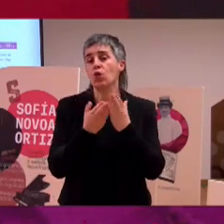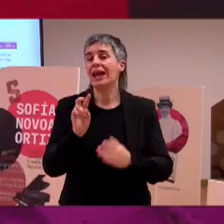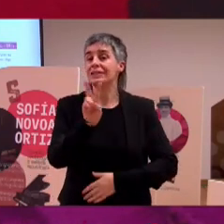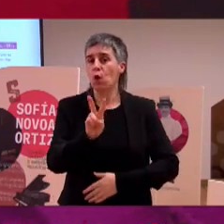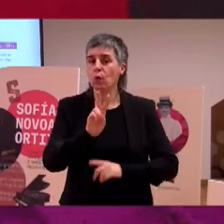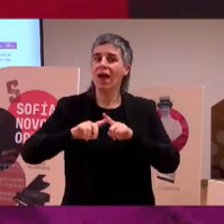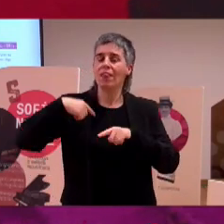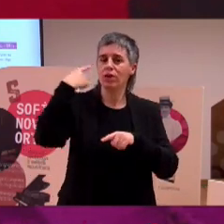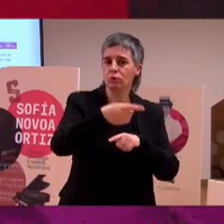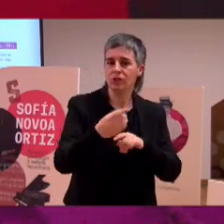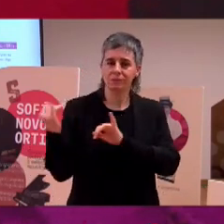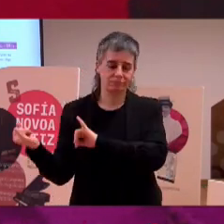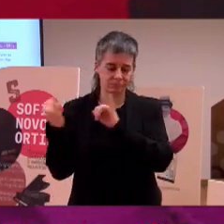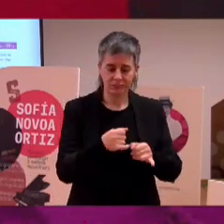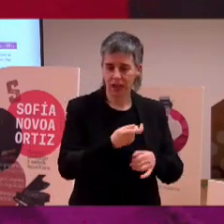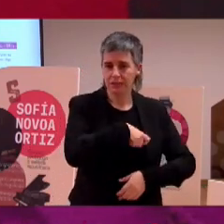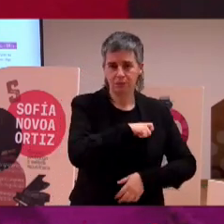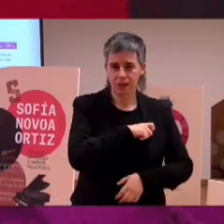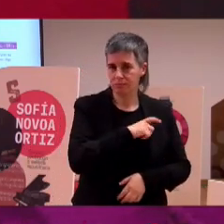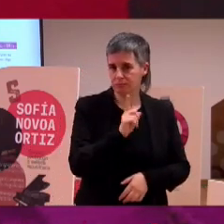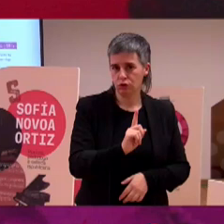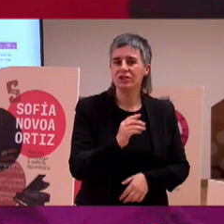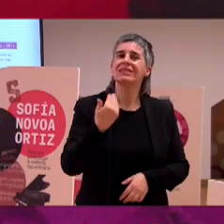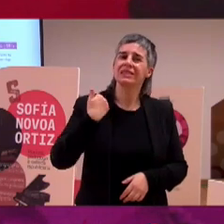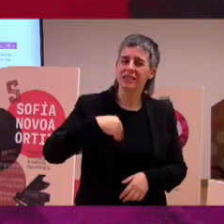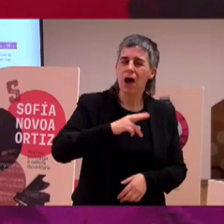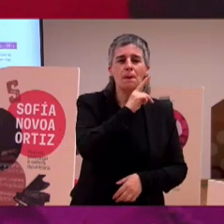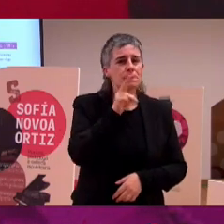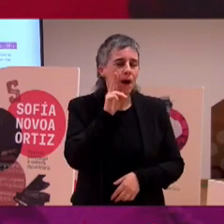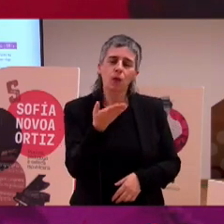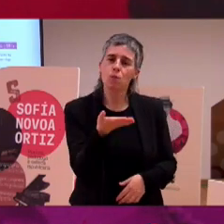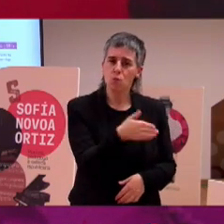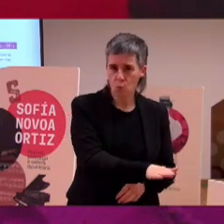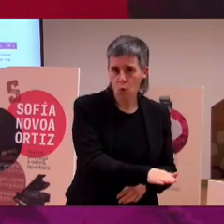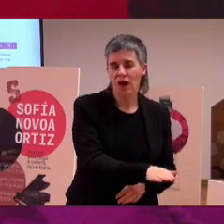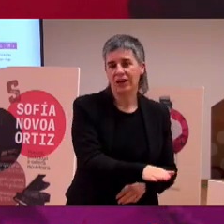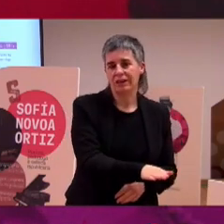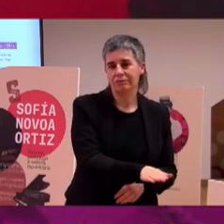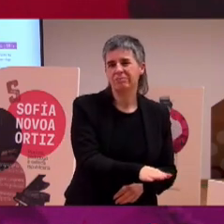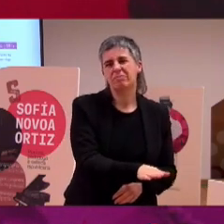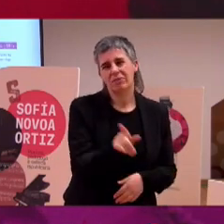tibera morto, eso sí que o levo mal, ela, que morrera, que non pudiera